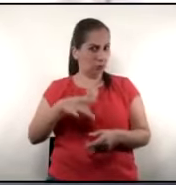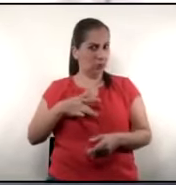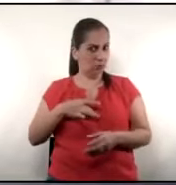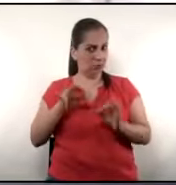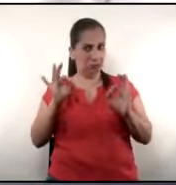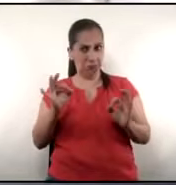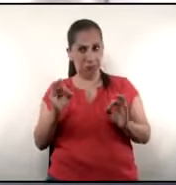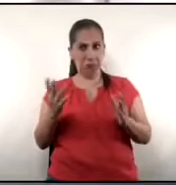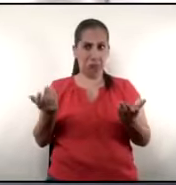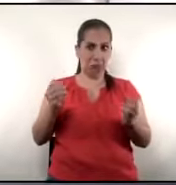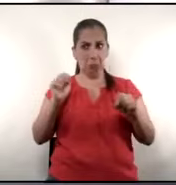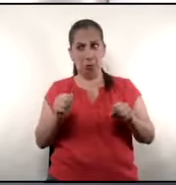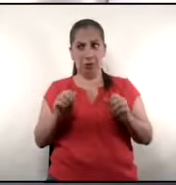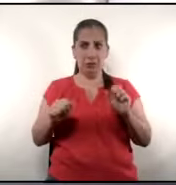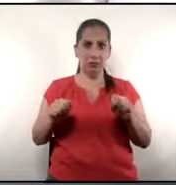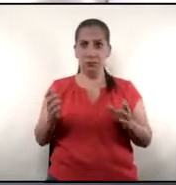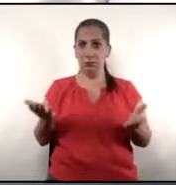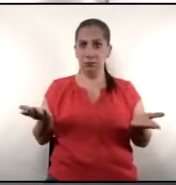lo ve?